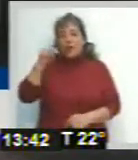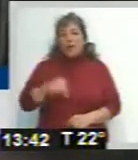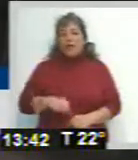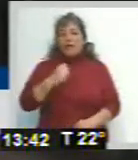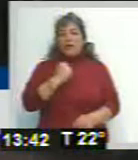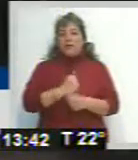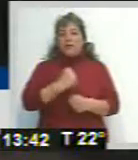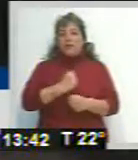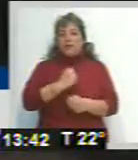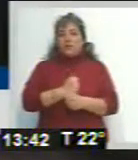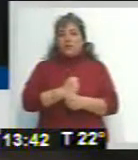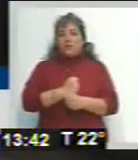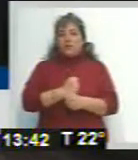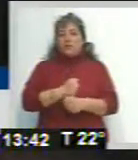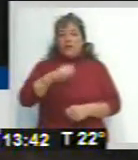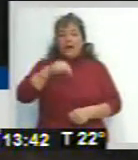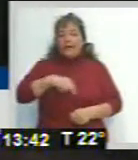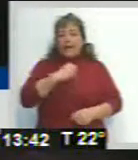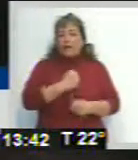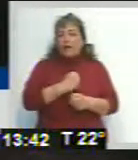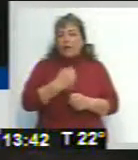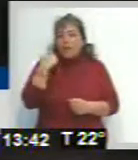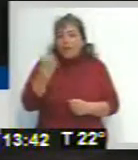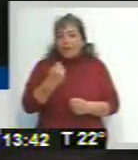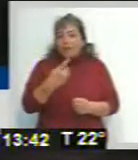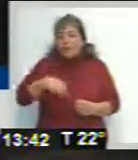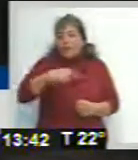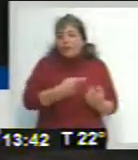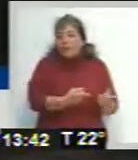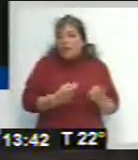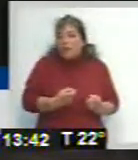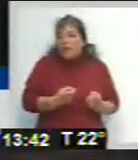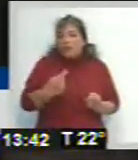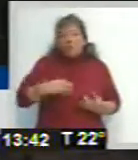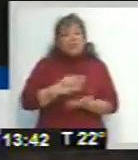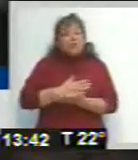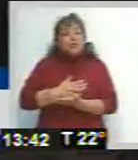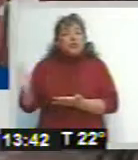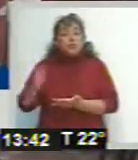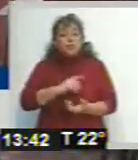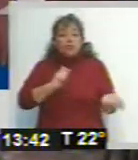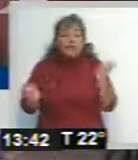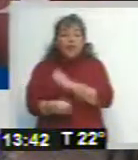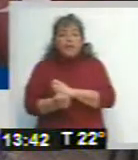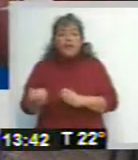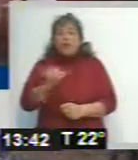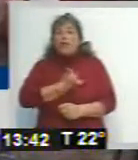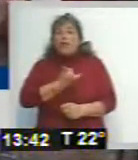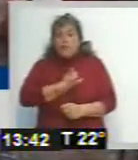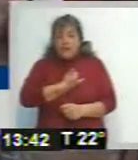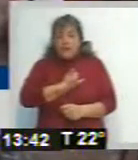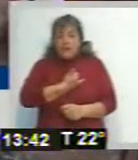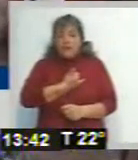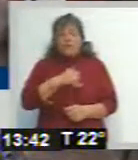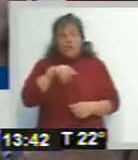acá y nosotros trabajamos porque necesitamos. Y nos sacan de acá, ¿dónde vamos a poder ir ahora? Claro, porque